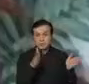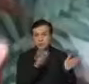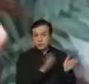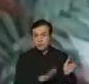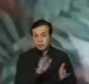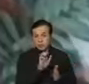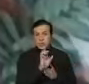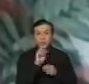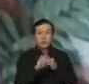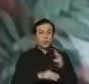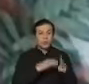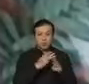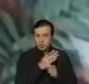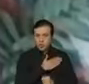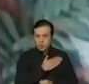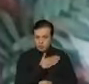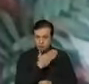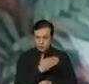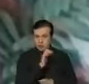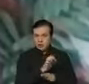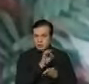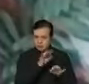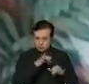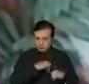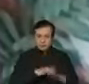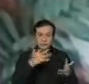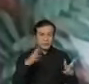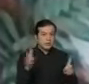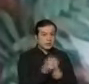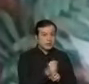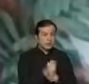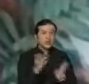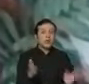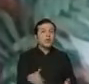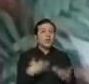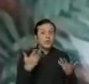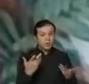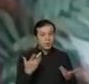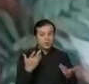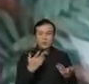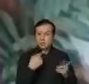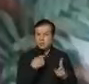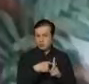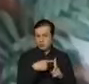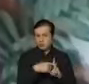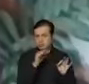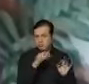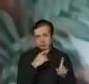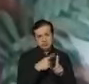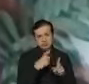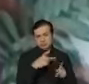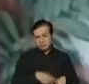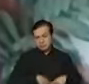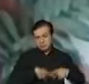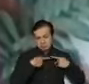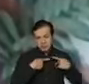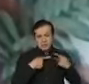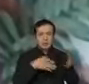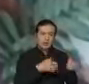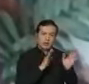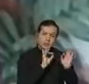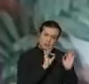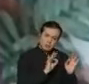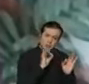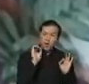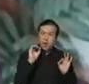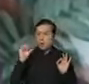para que el mundo siga confiando en nosotros. Eso hemos logrado. ¿Y cómo se logra? Se logra por las buenas. Como en todo en la vida, ¿y cómo hacerlo? ¿Por las buenas o